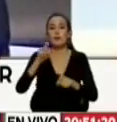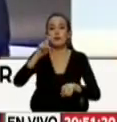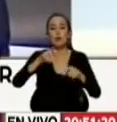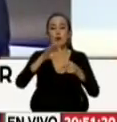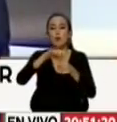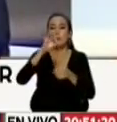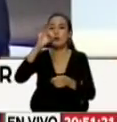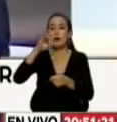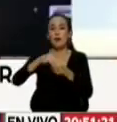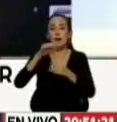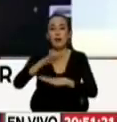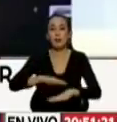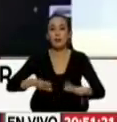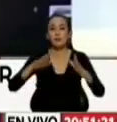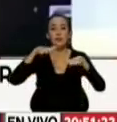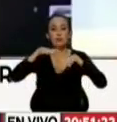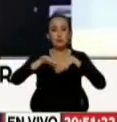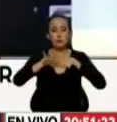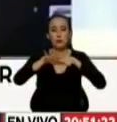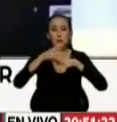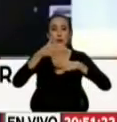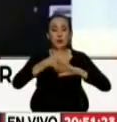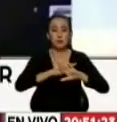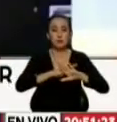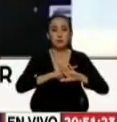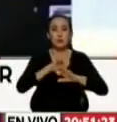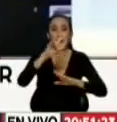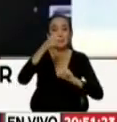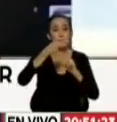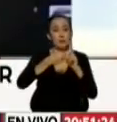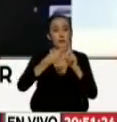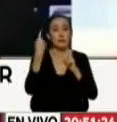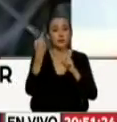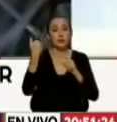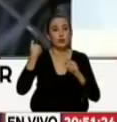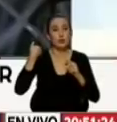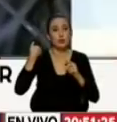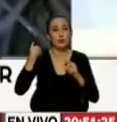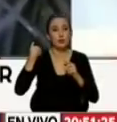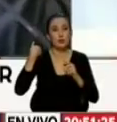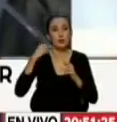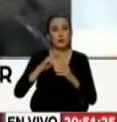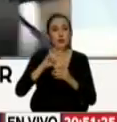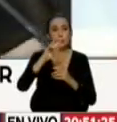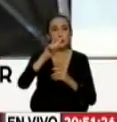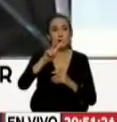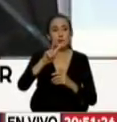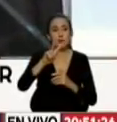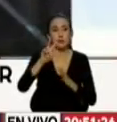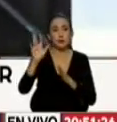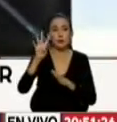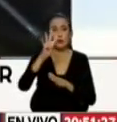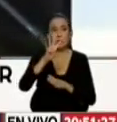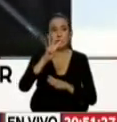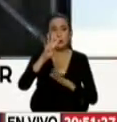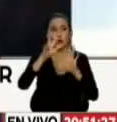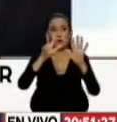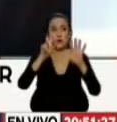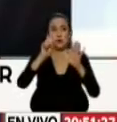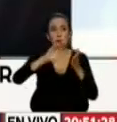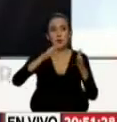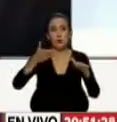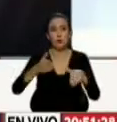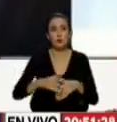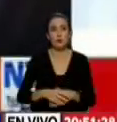derechos humanos, las protestas dejan en 3 meses entre 322 y 481